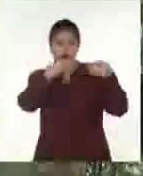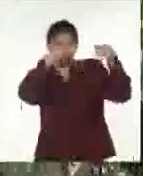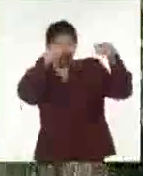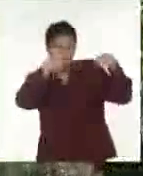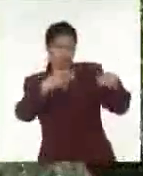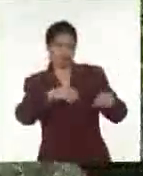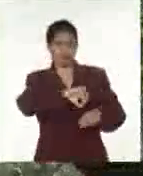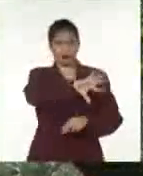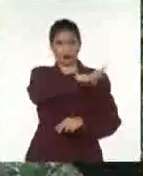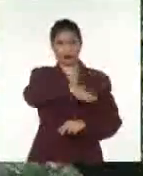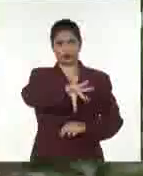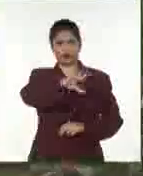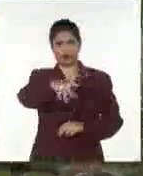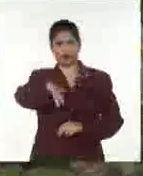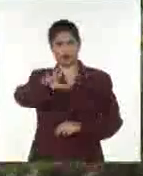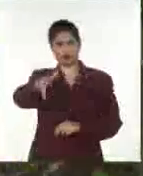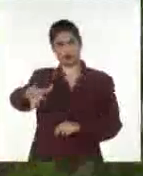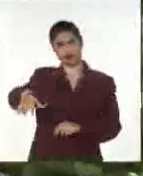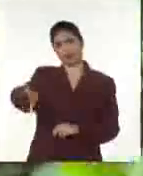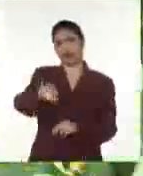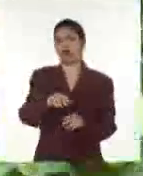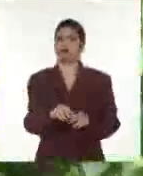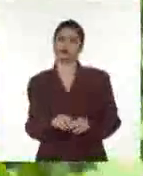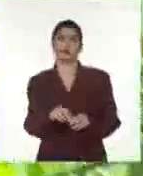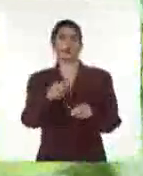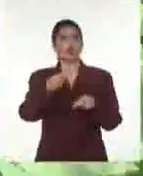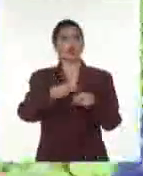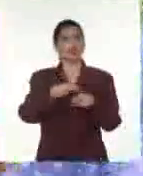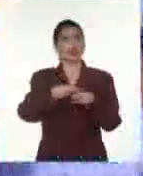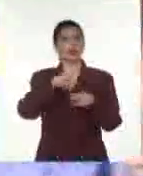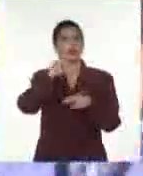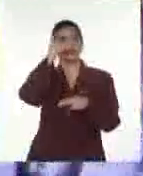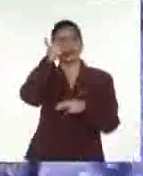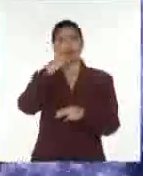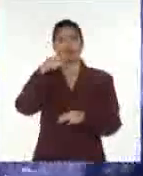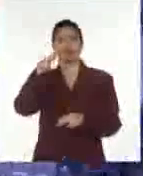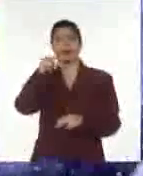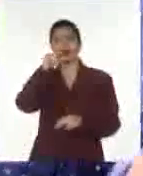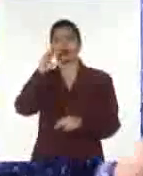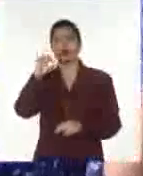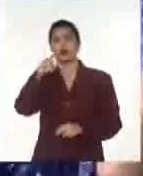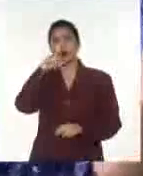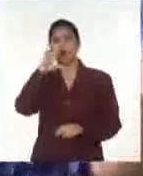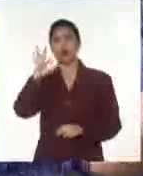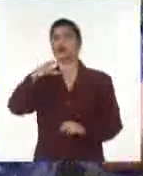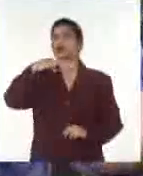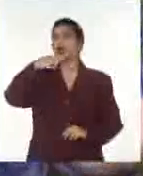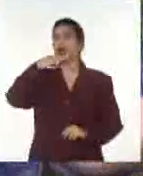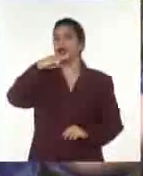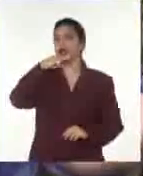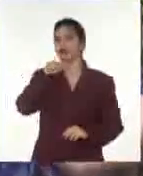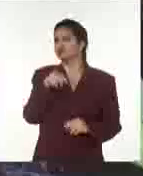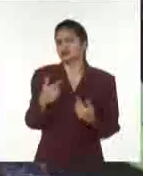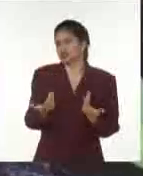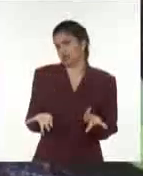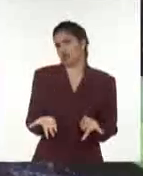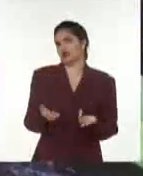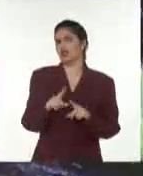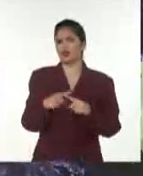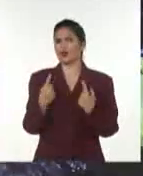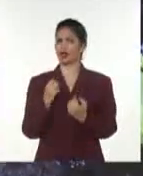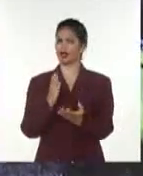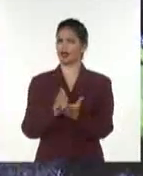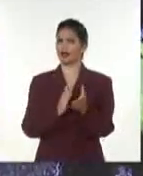carbono azul o blue carbon. ¿Qué es el carbono secuestrado en ecosistemas como estos manglares? ¿Por qué se estudia?